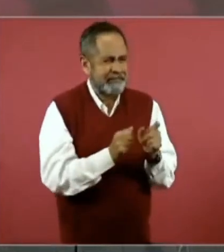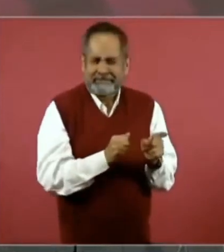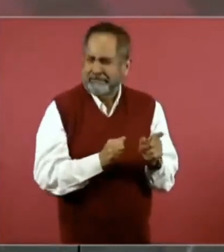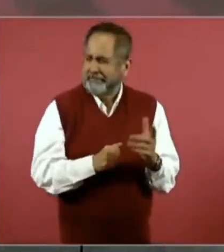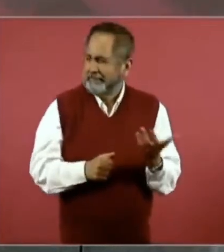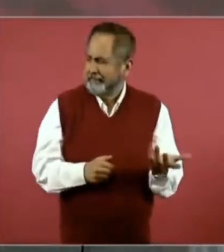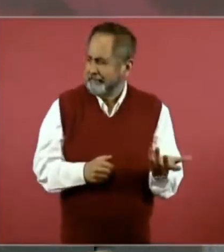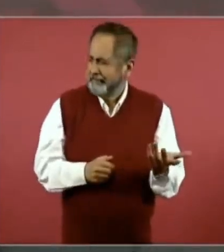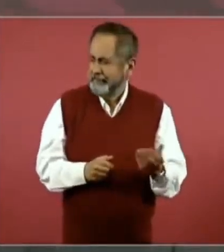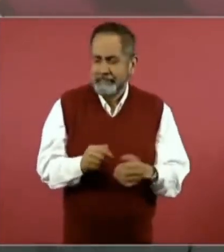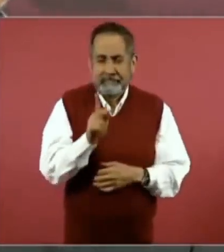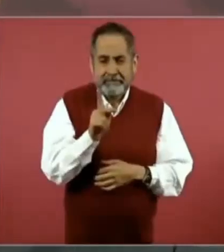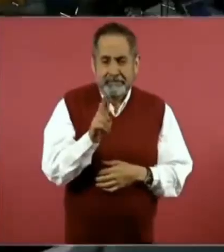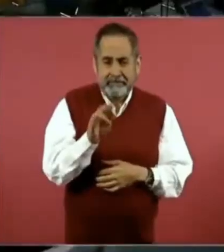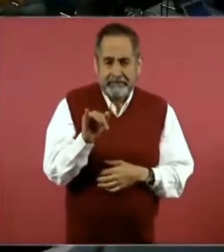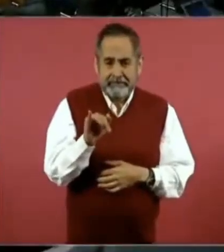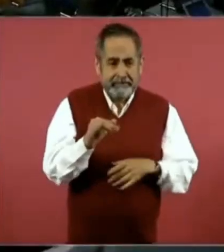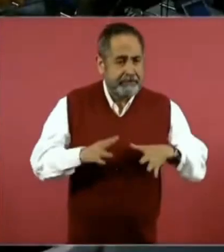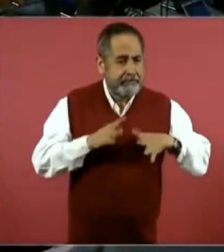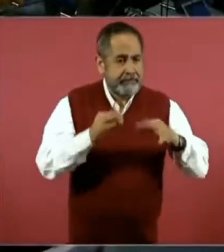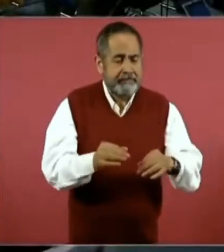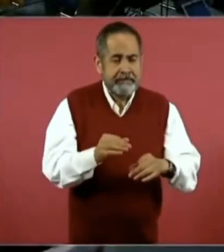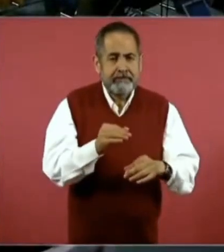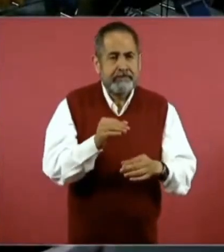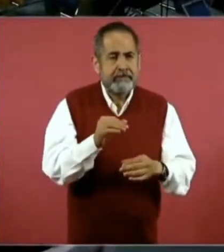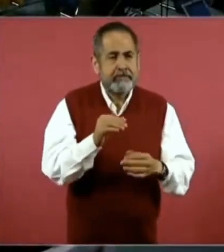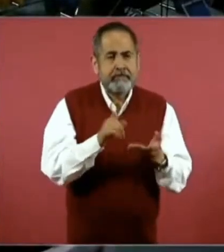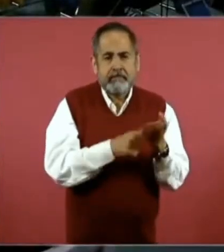el PRI surge en el 29